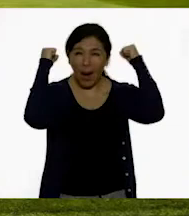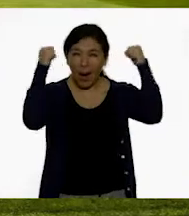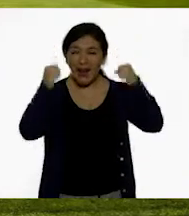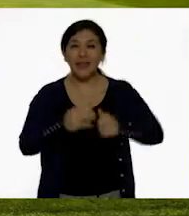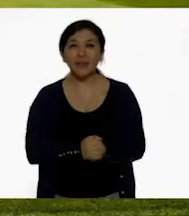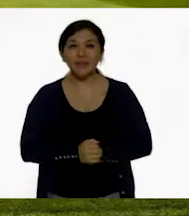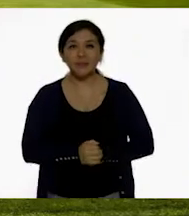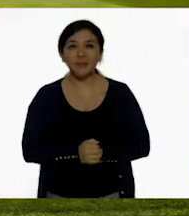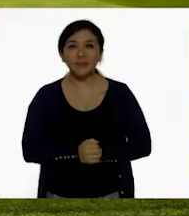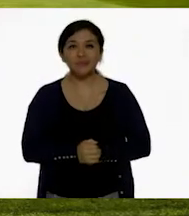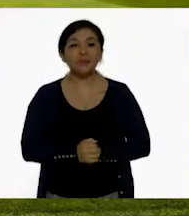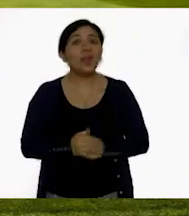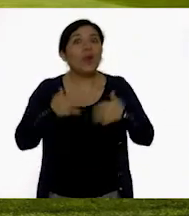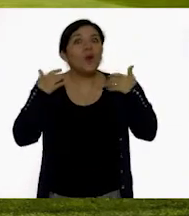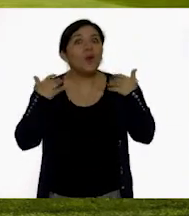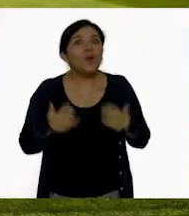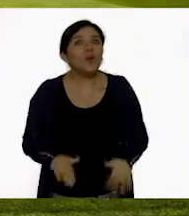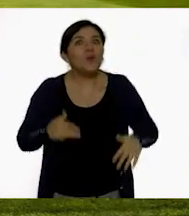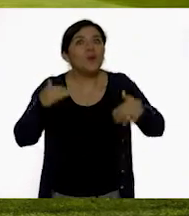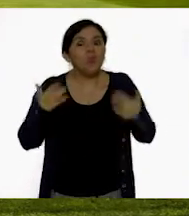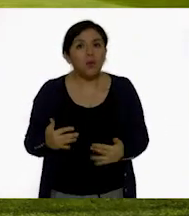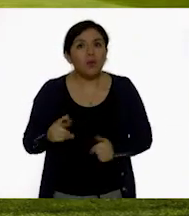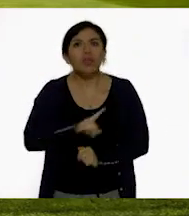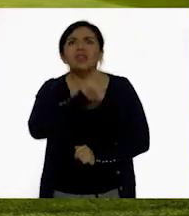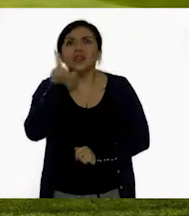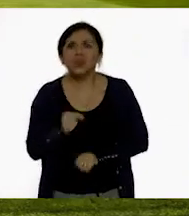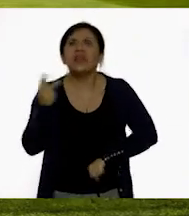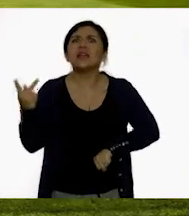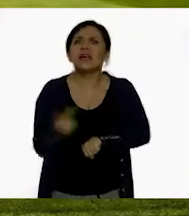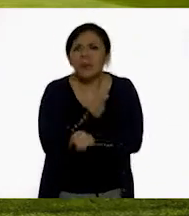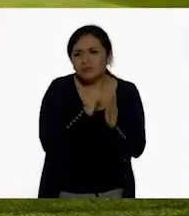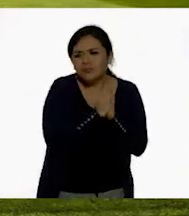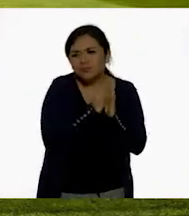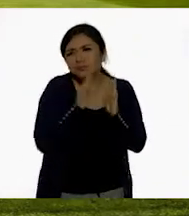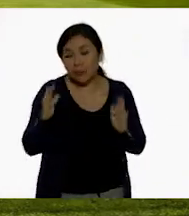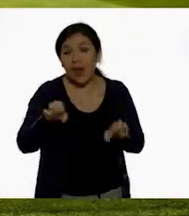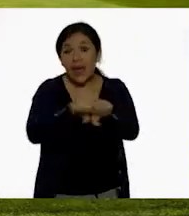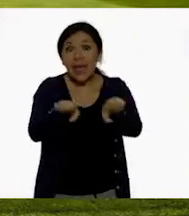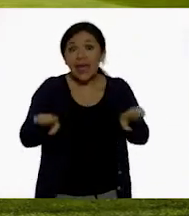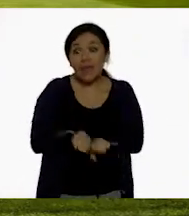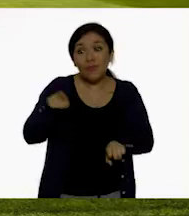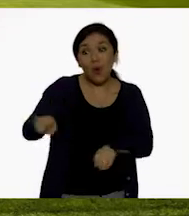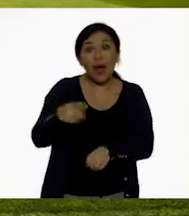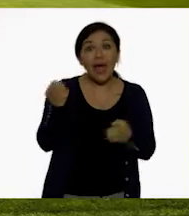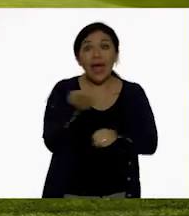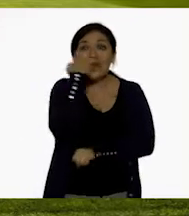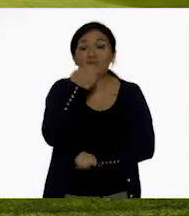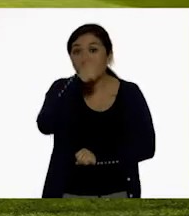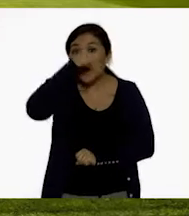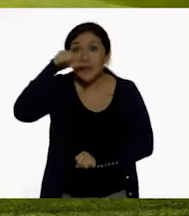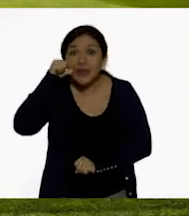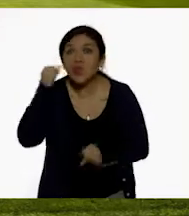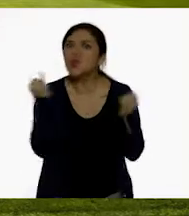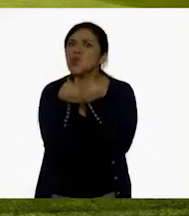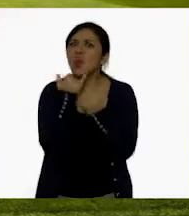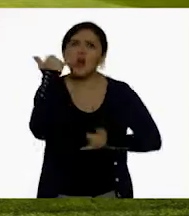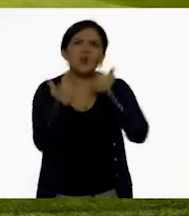¡gol! Aunque después no pasó mucho, ya que el equipo de la primaria Benito Juárez se